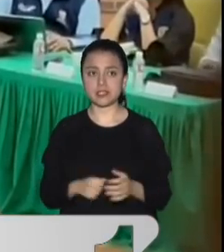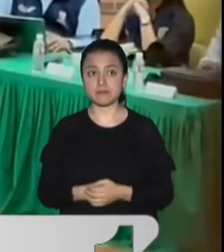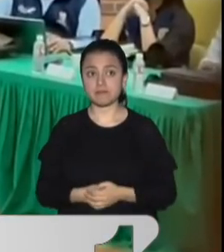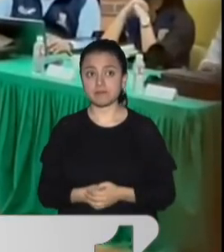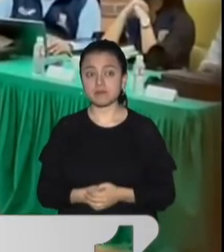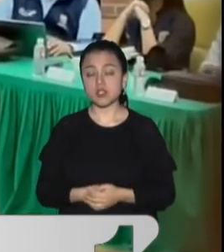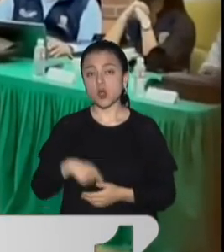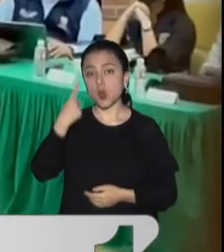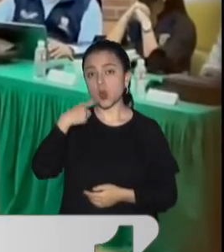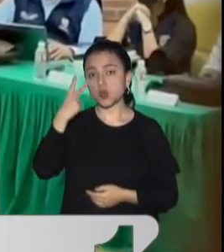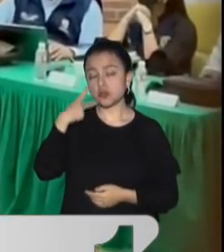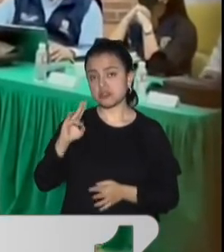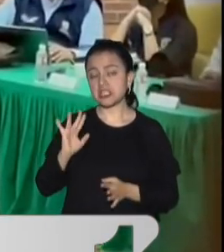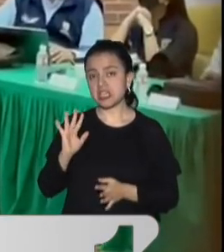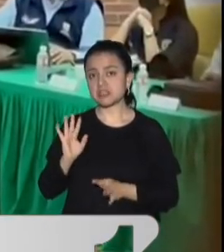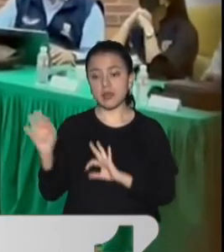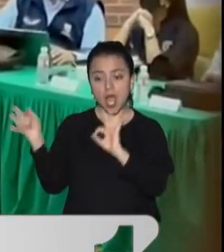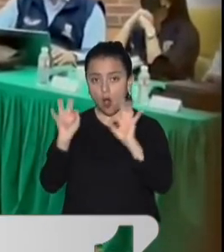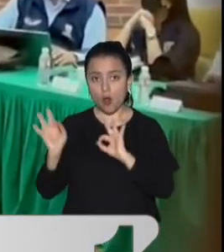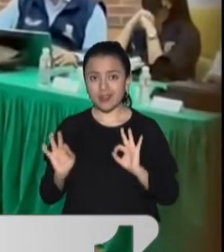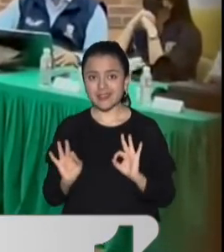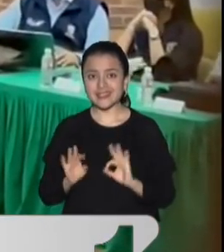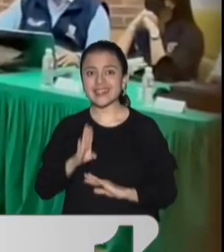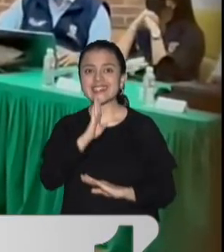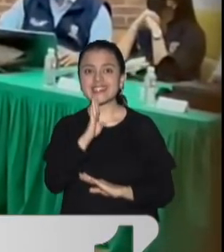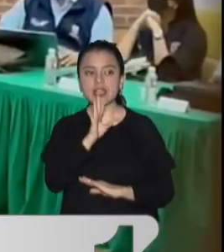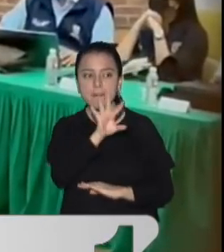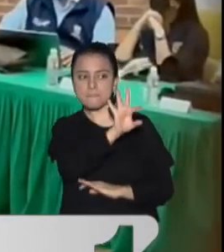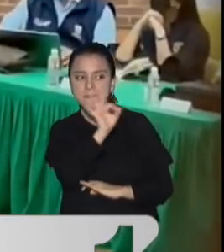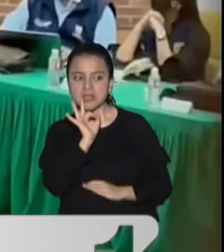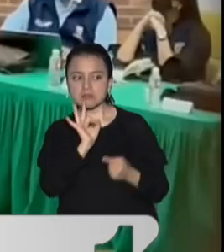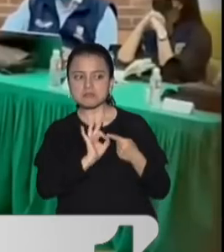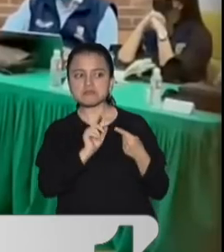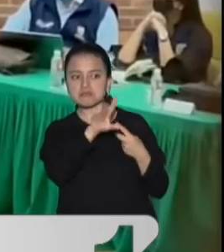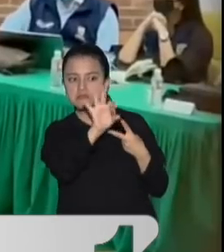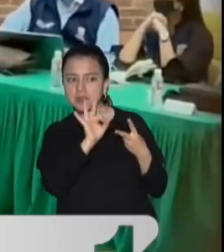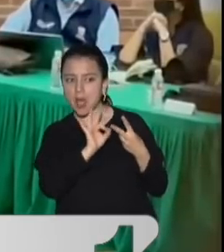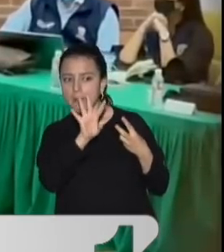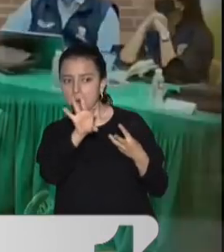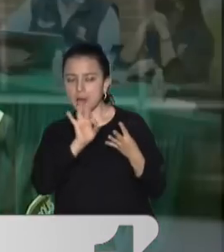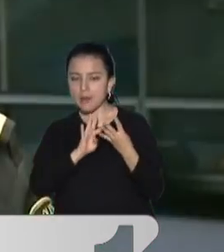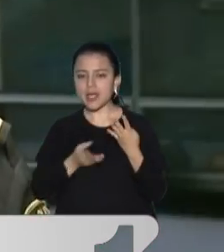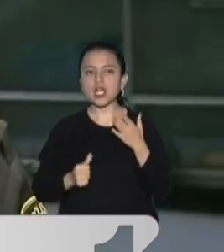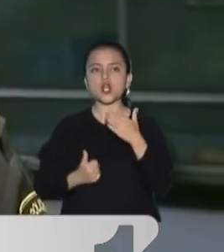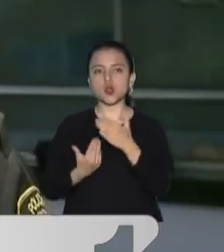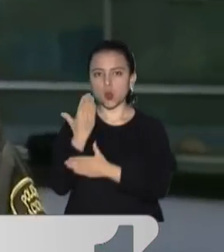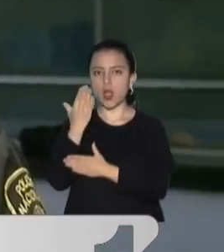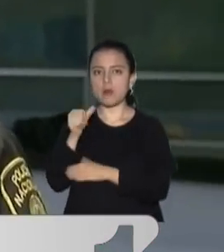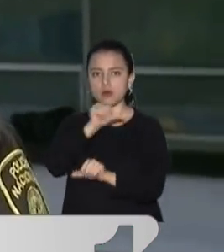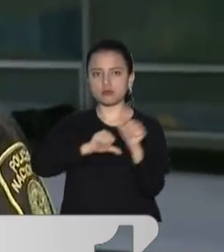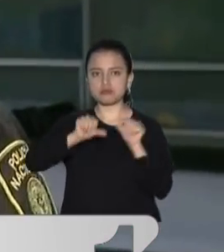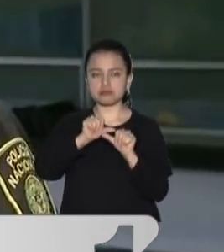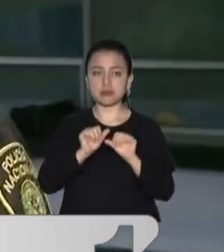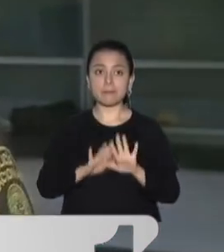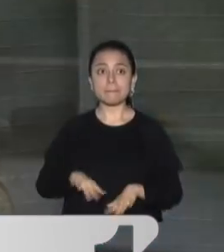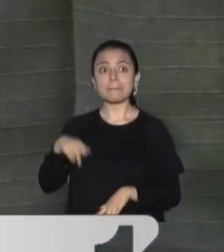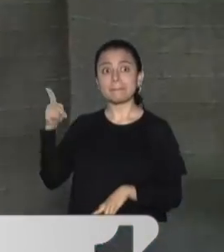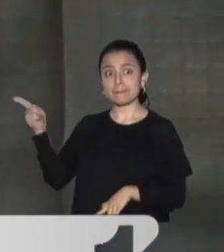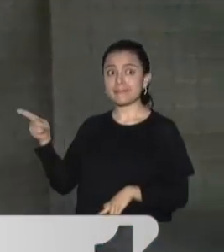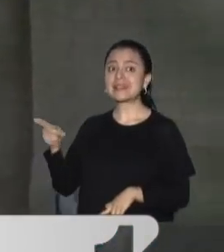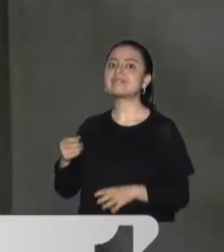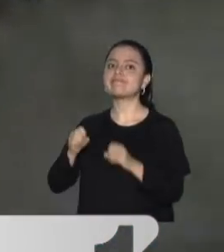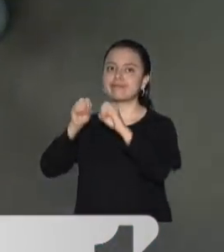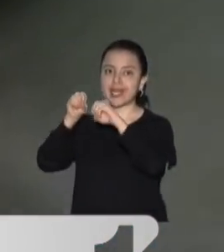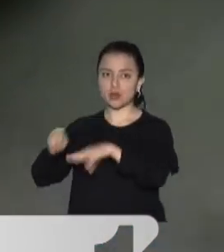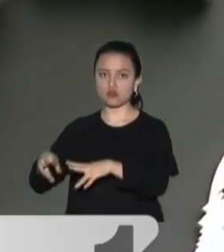tomaría 2 días para definir la continuidad de cada integrante de su gabinete. De otro lado, renunció el comandante de la Policía Metropolitana de